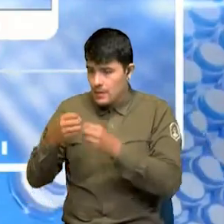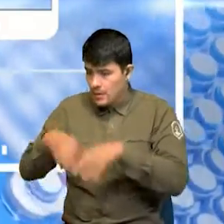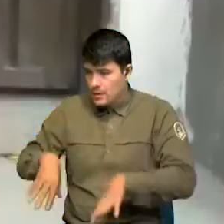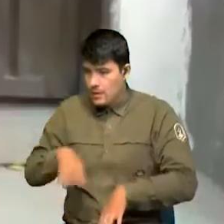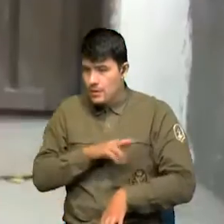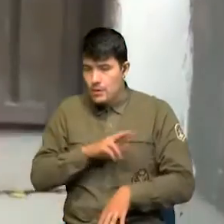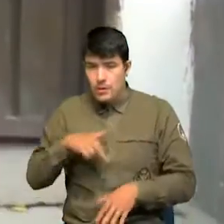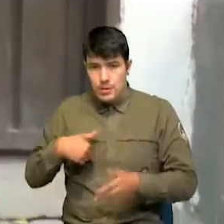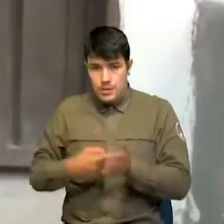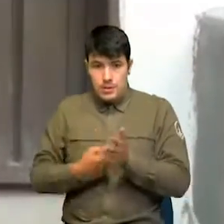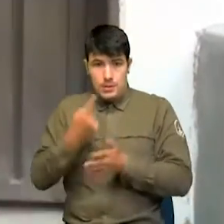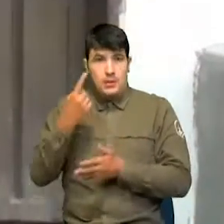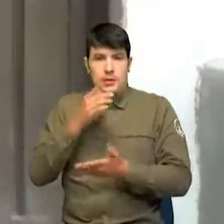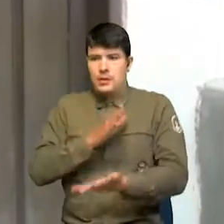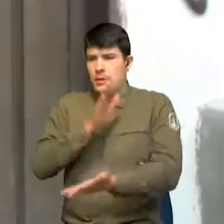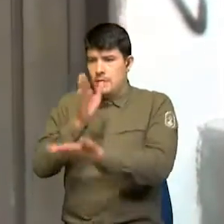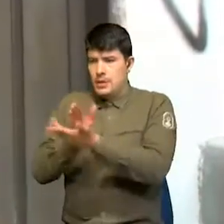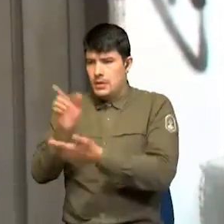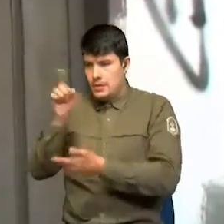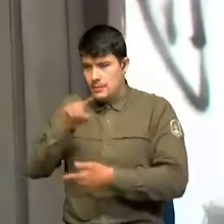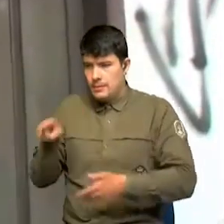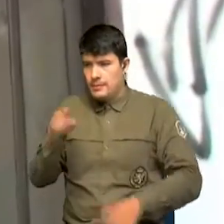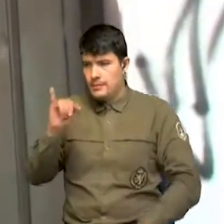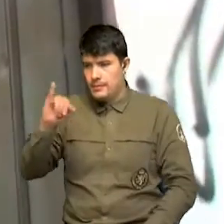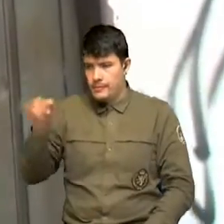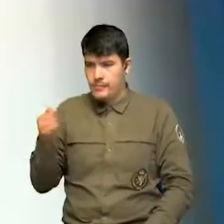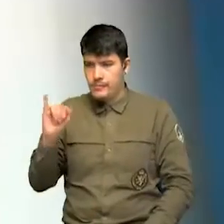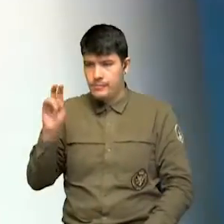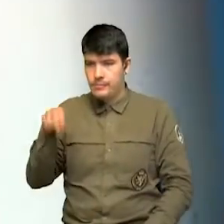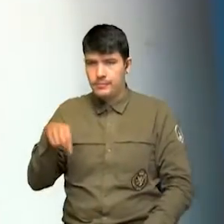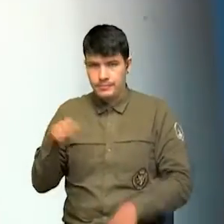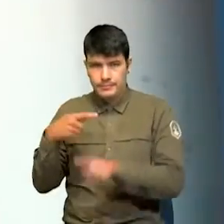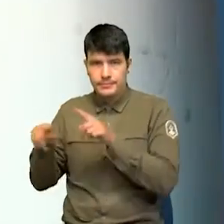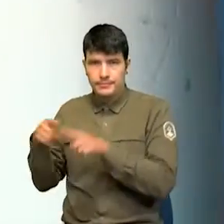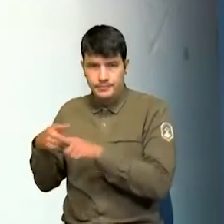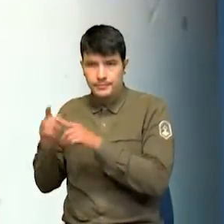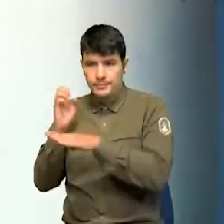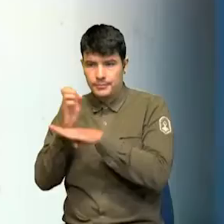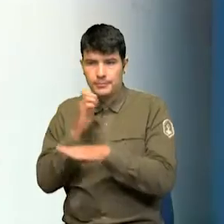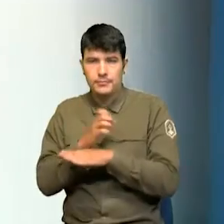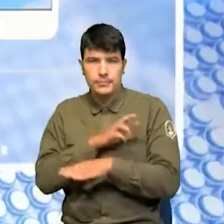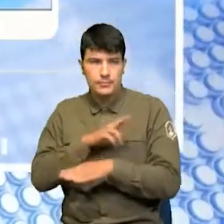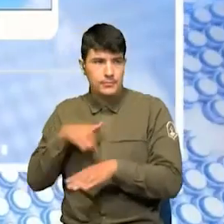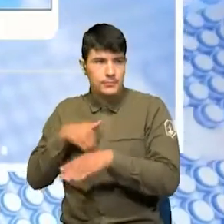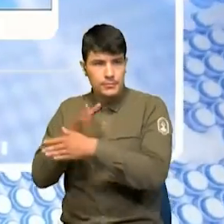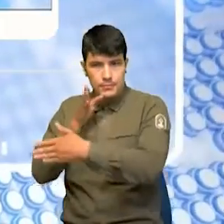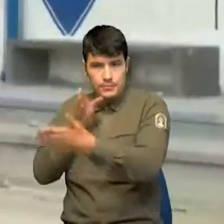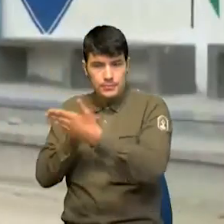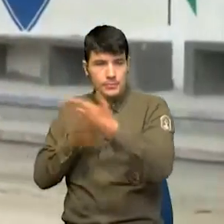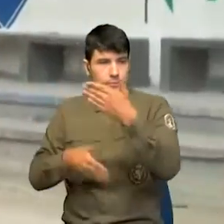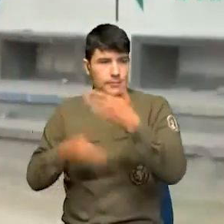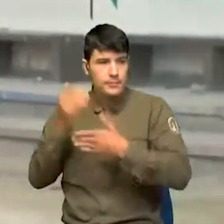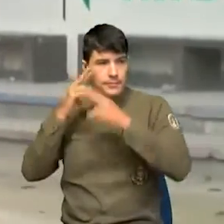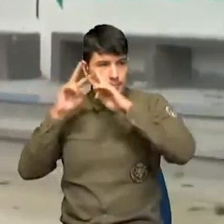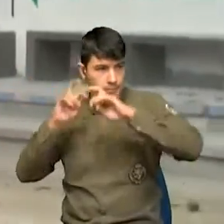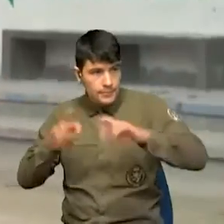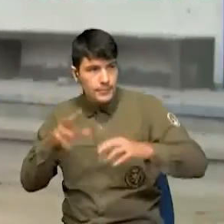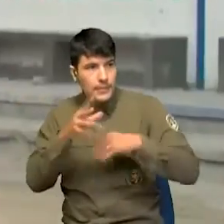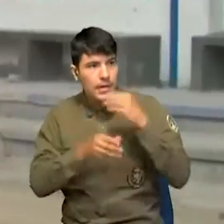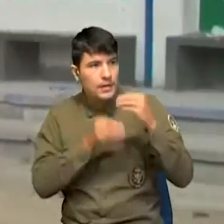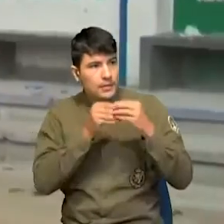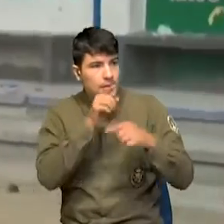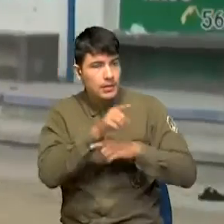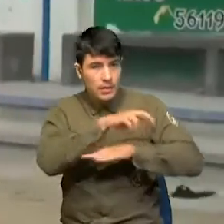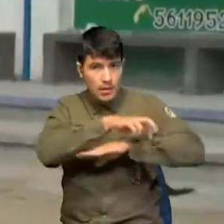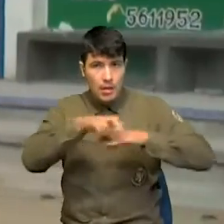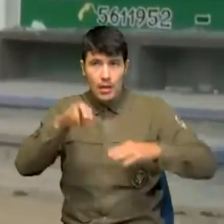nosotros inmediatamente vamos a la SIJÍN y demás a colocar las respectivas denuncias y abrir una investigación. Adicional a este hurto, el INDER